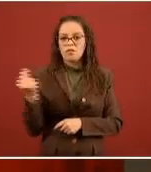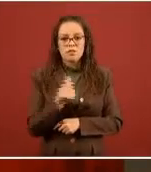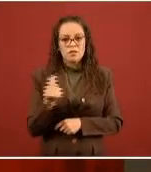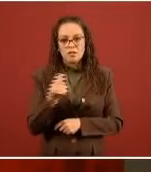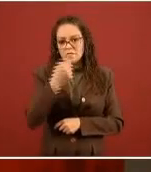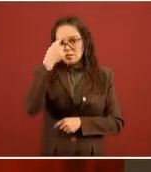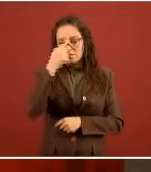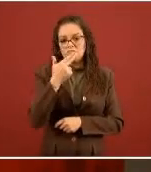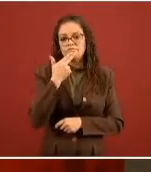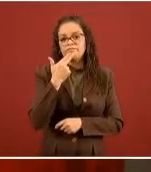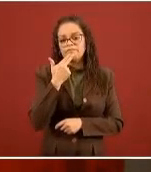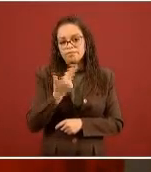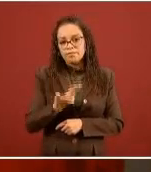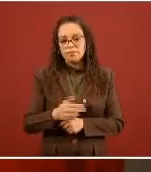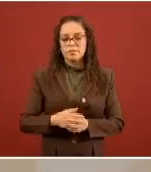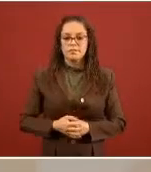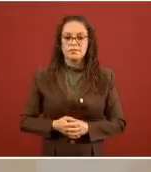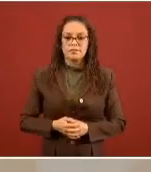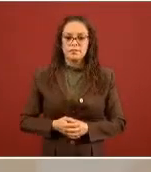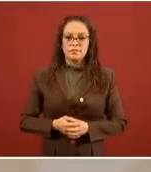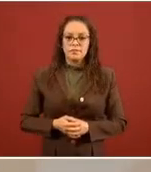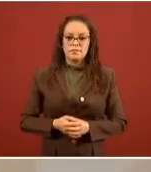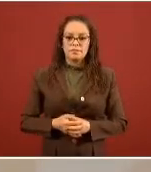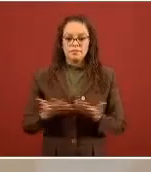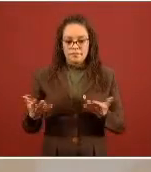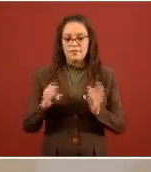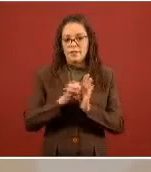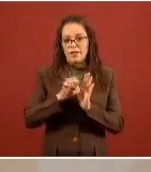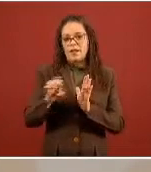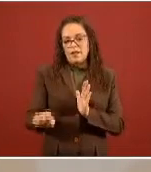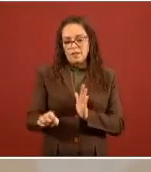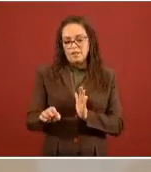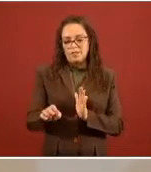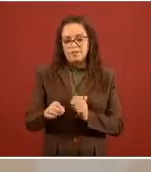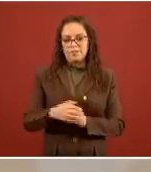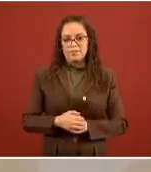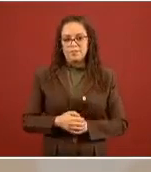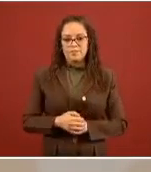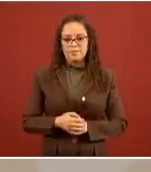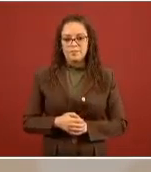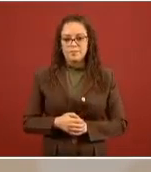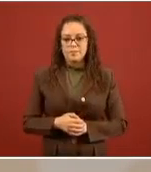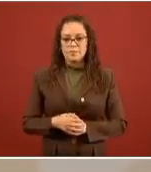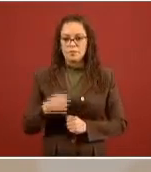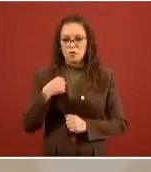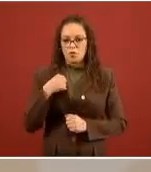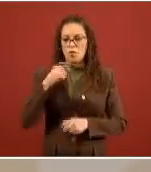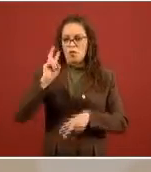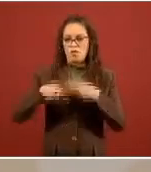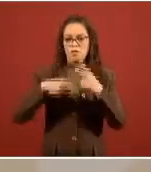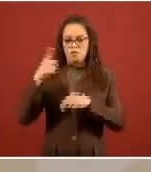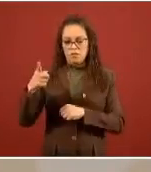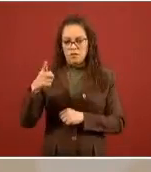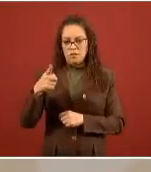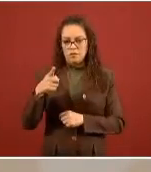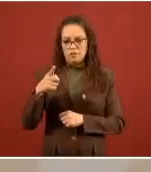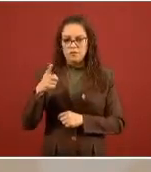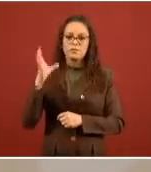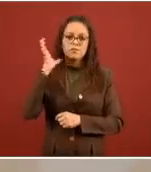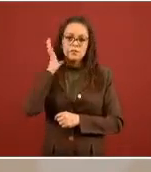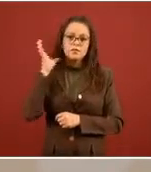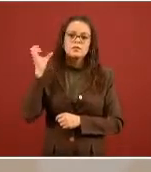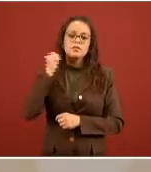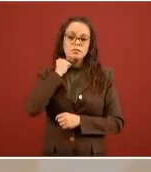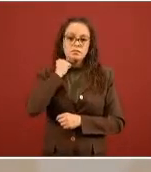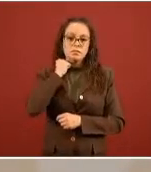de utilizarlas. Ponía yo un ejemplo, hace varias semanas fui al Senado de la República